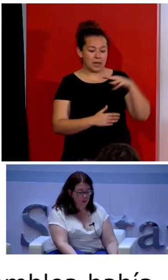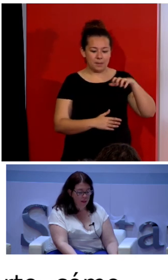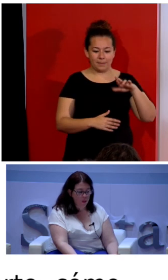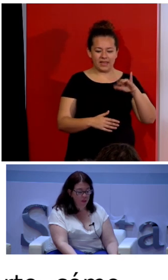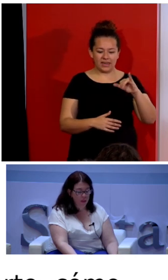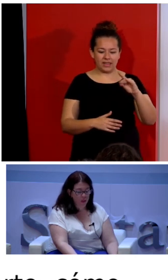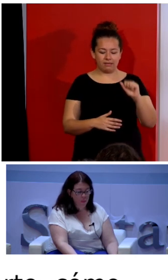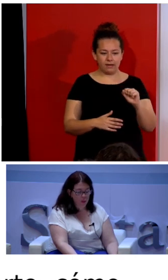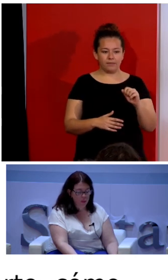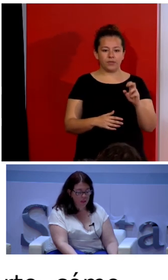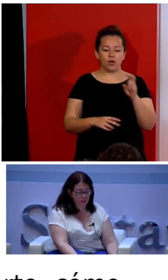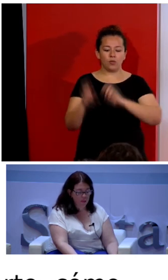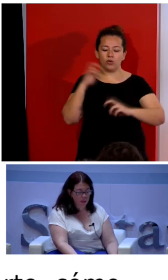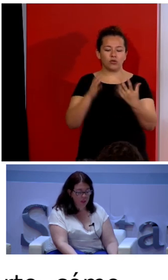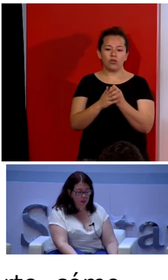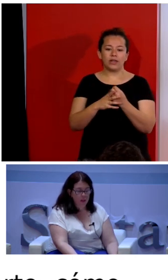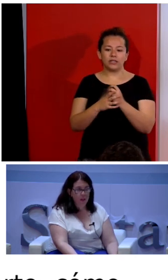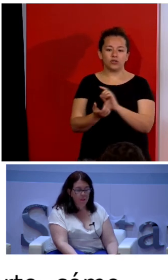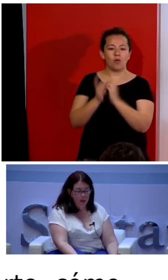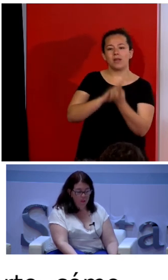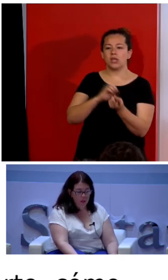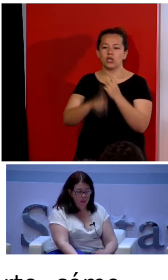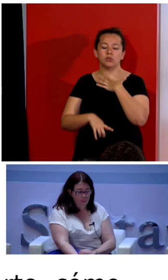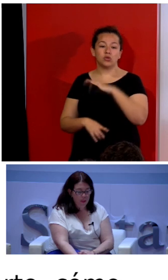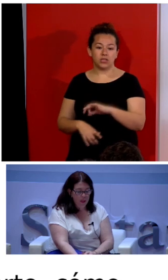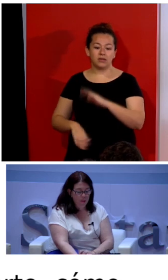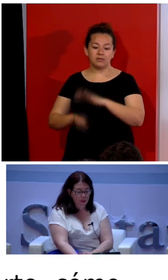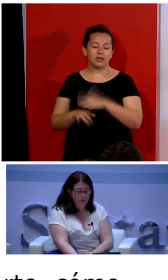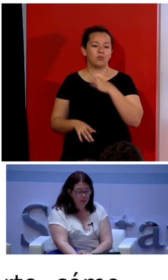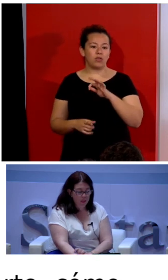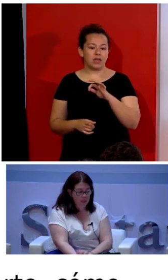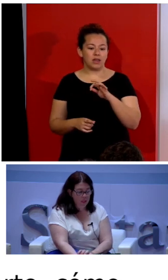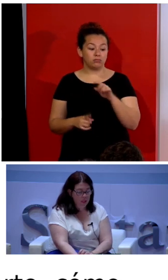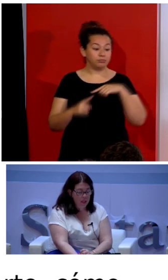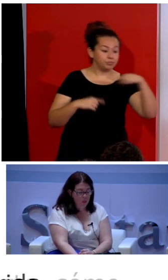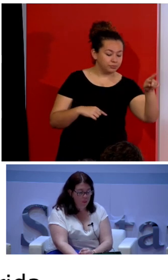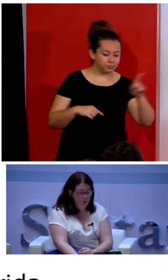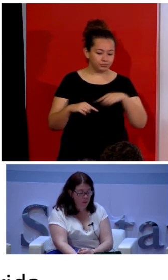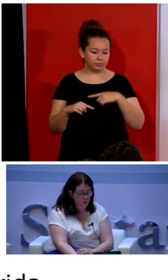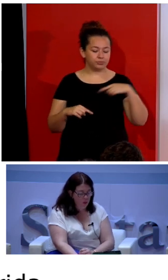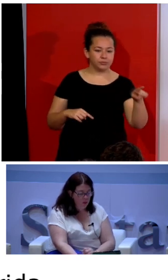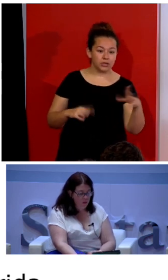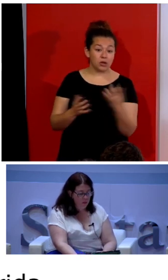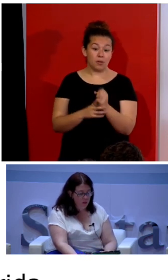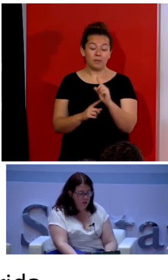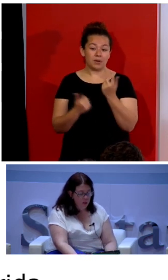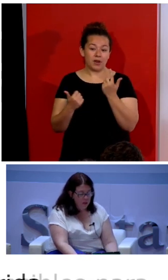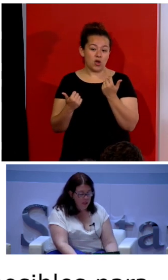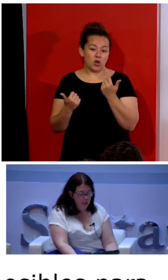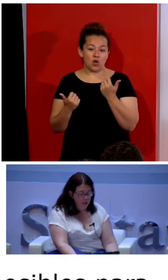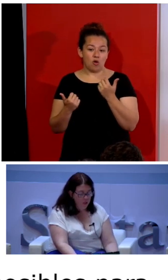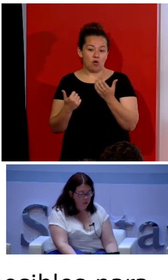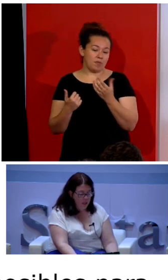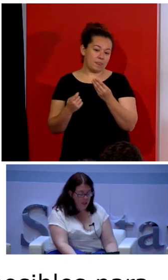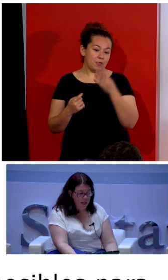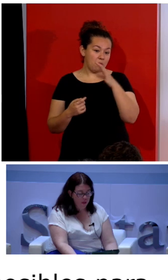Buscamos todas las combinaciones posibles para poder desplazarme y sacar los primeros bonos. Tenía